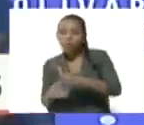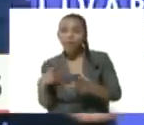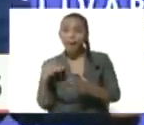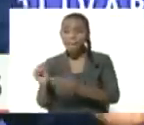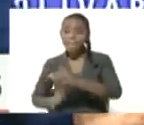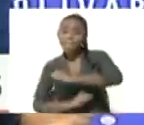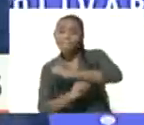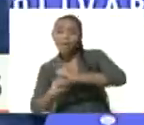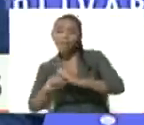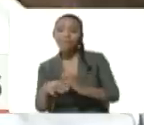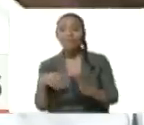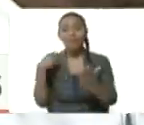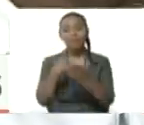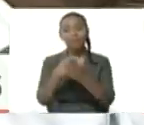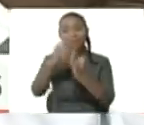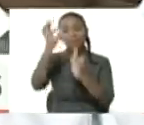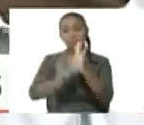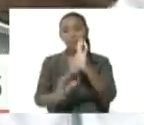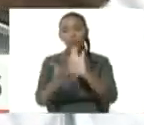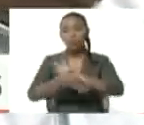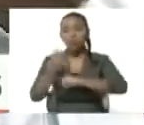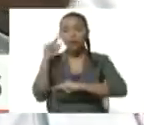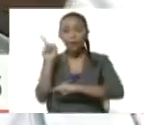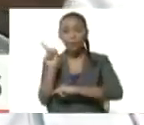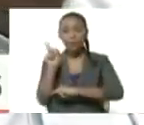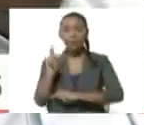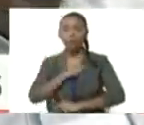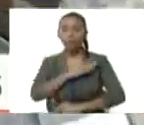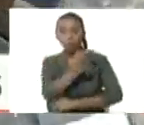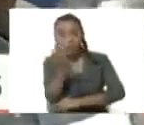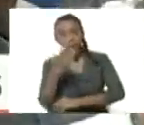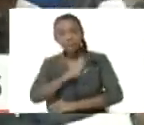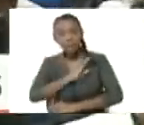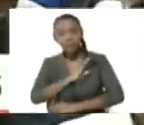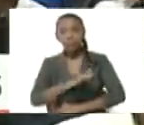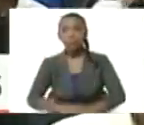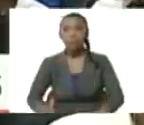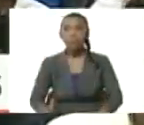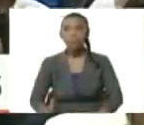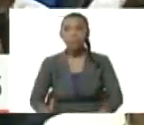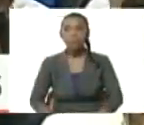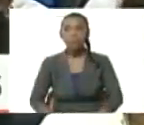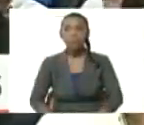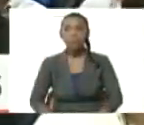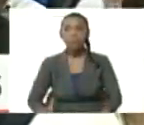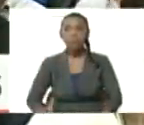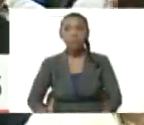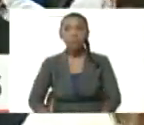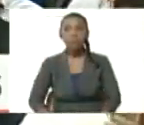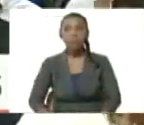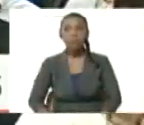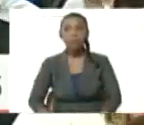del CNA ya, y ustedes la tengan. Eso no cuesta nada, eso es ya,